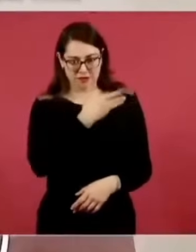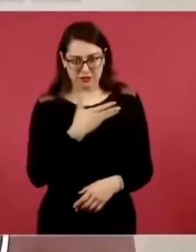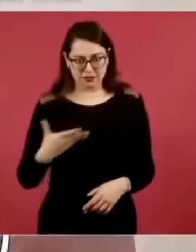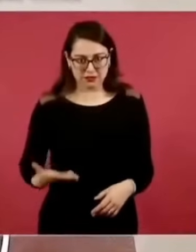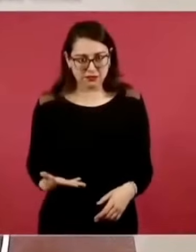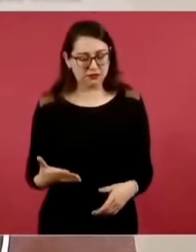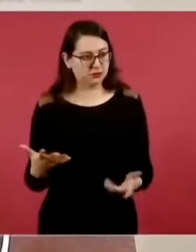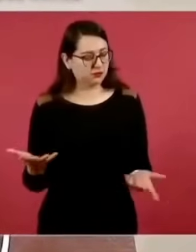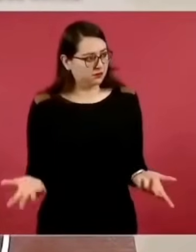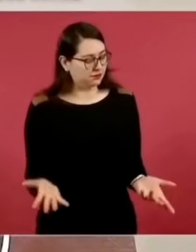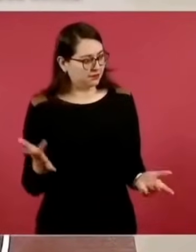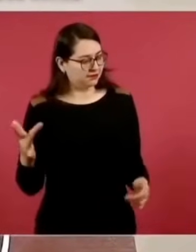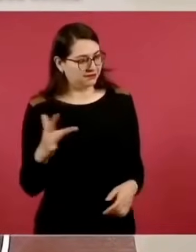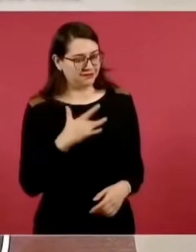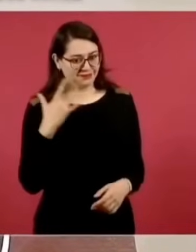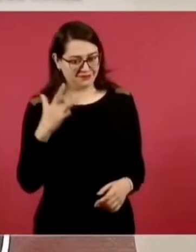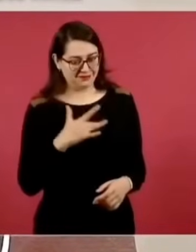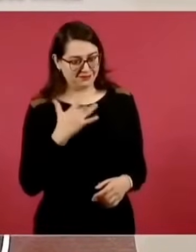si